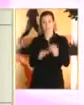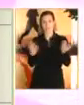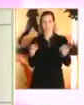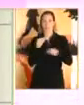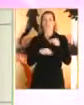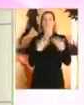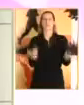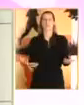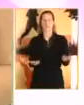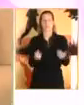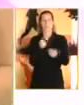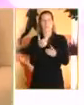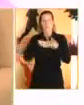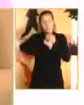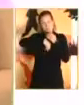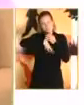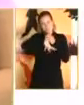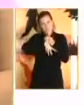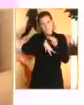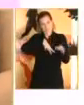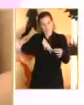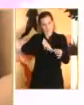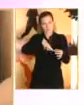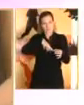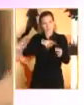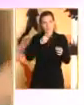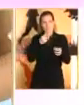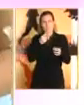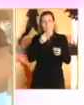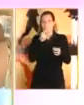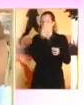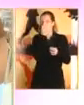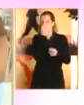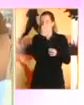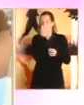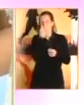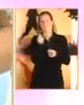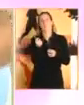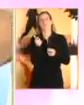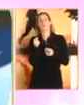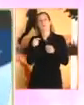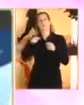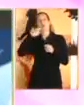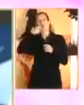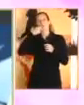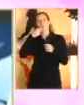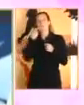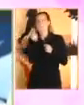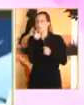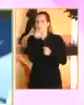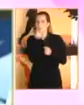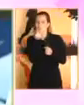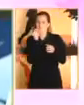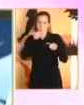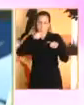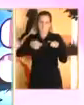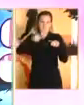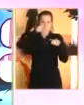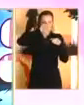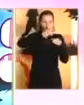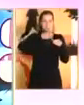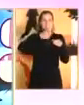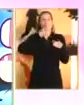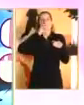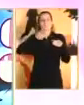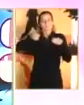una poquita cantidad, por ejemplo, la puntita de una cucharilla, y la ponemos, por ejemplo, en un vaso. Dime. Uh-huh. Nos vamos a imaginar